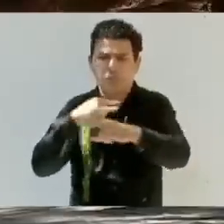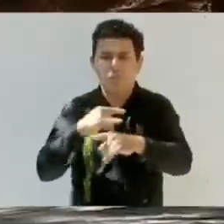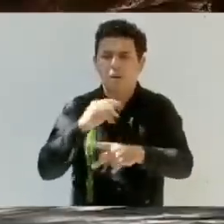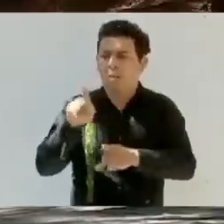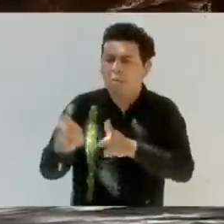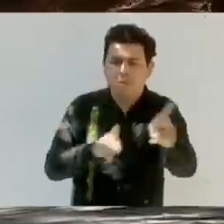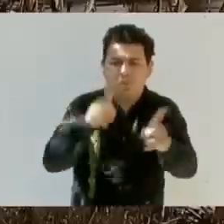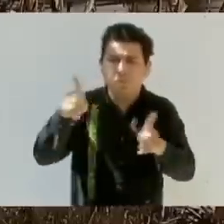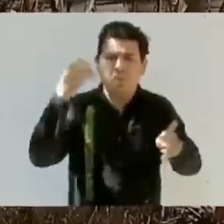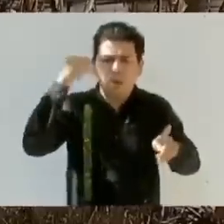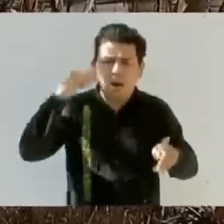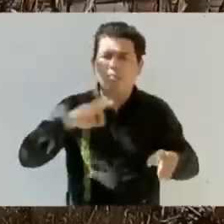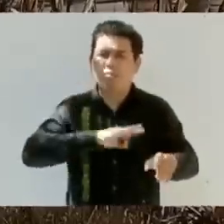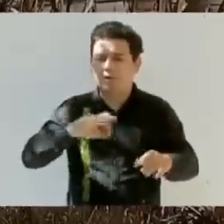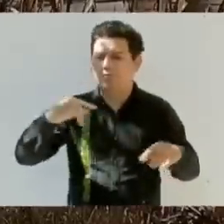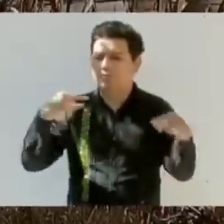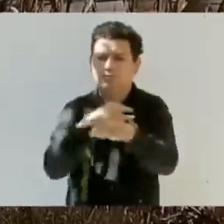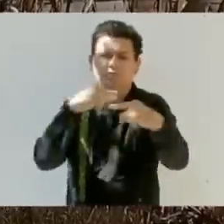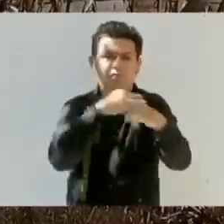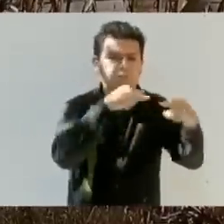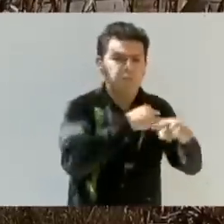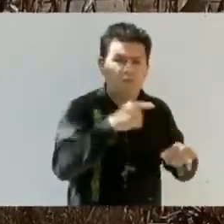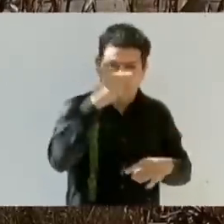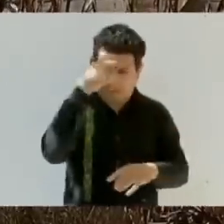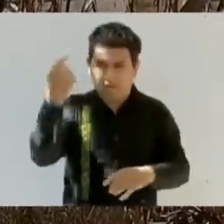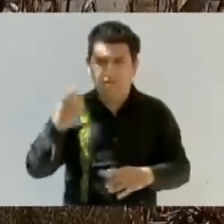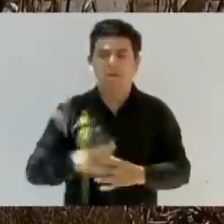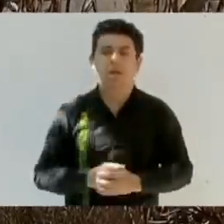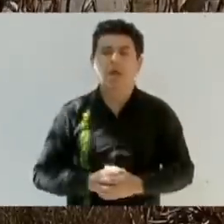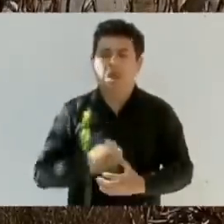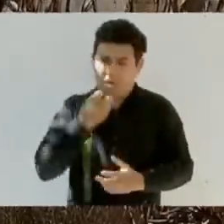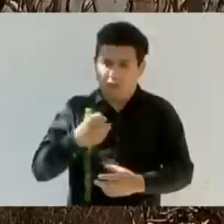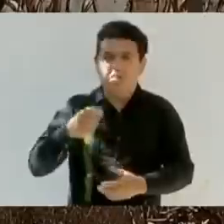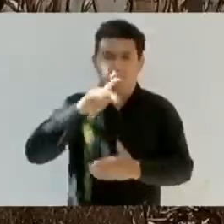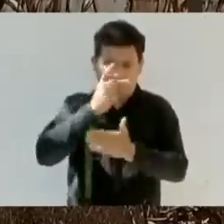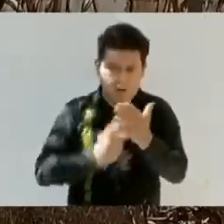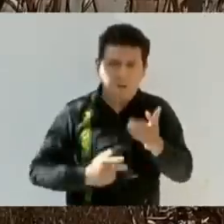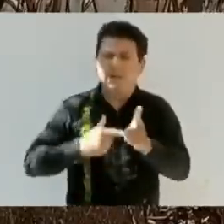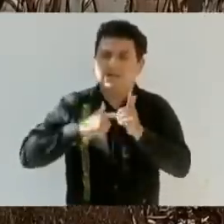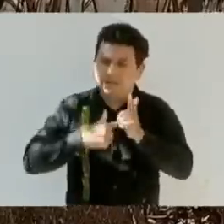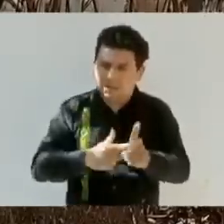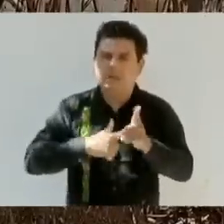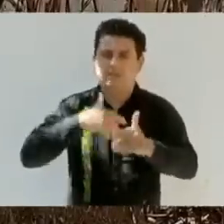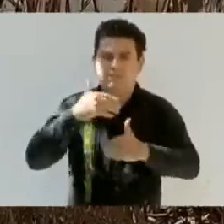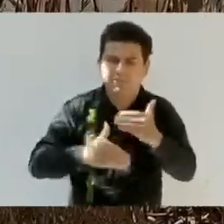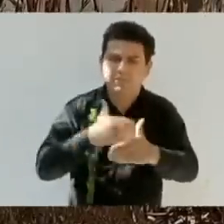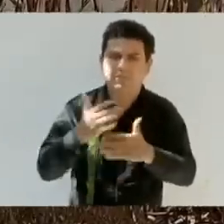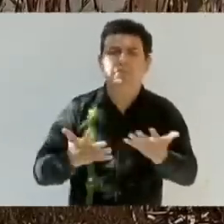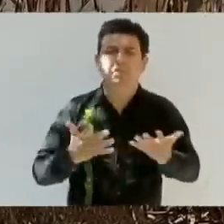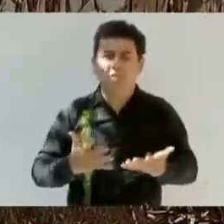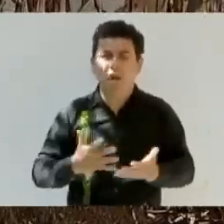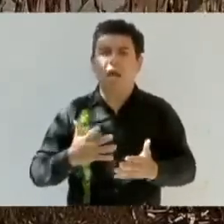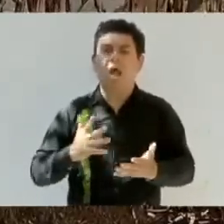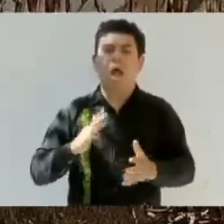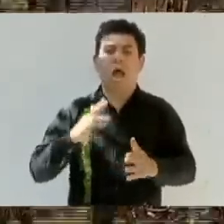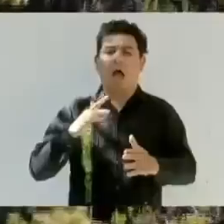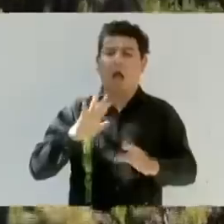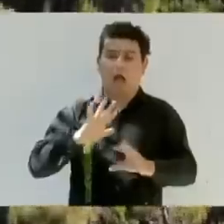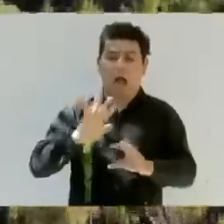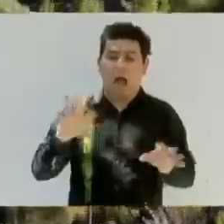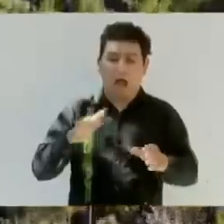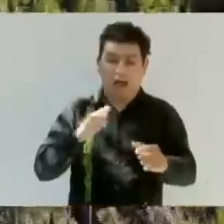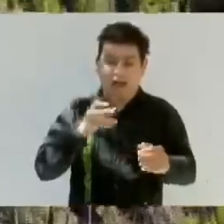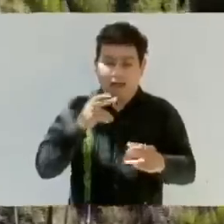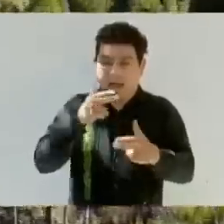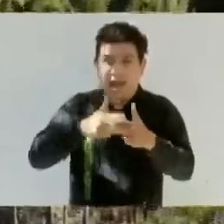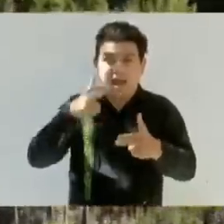Oaxaca. Vamos a continuar con este programa hasta cumplir el compromiso